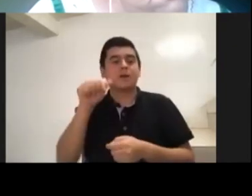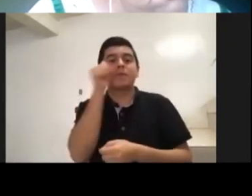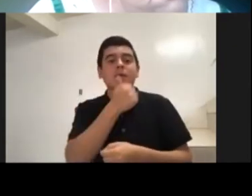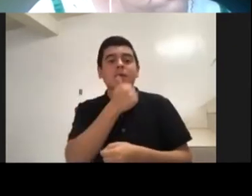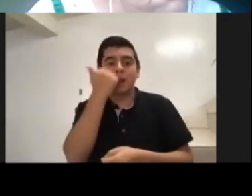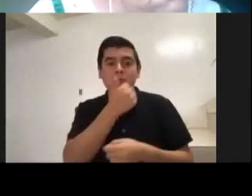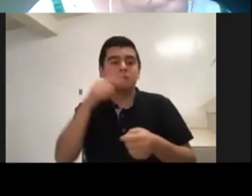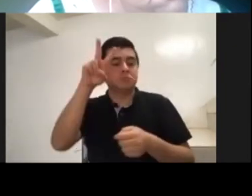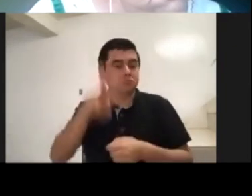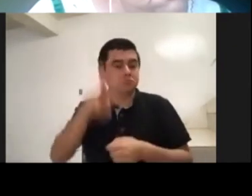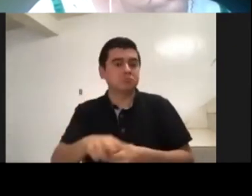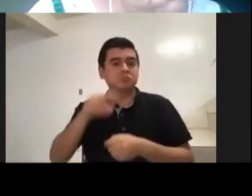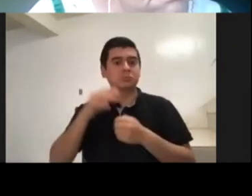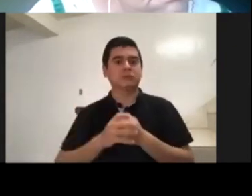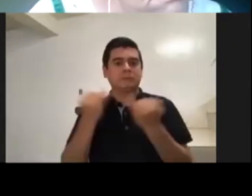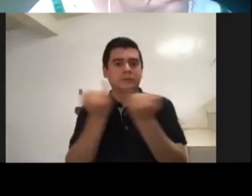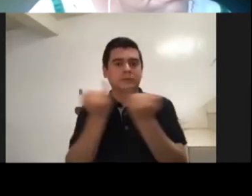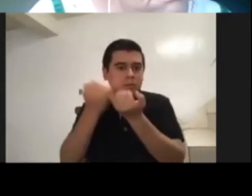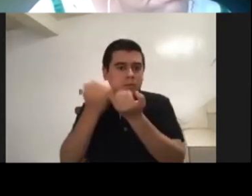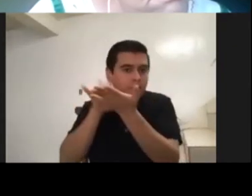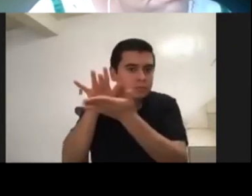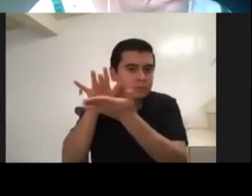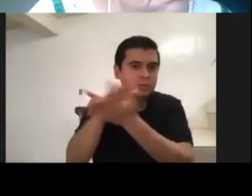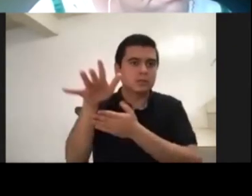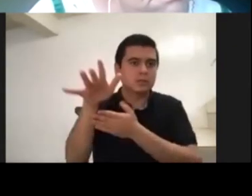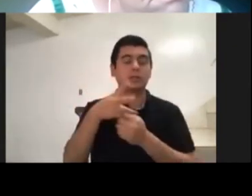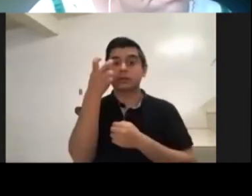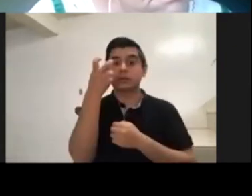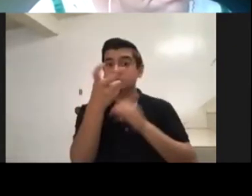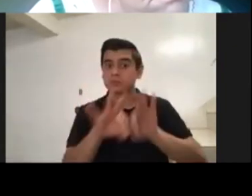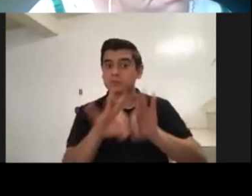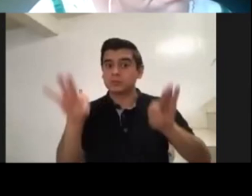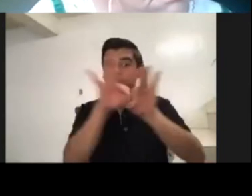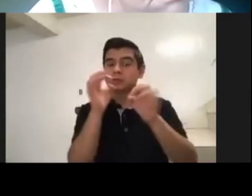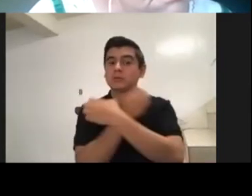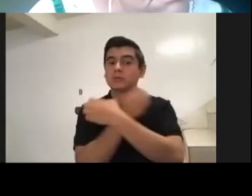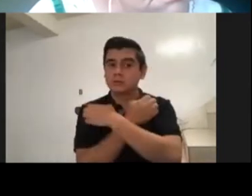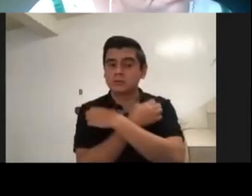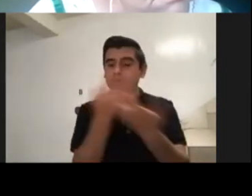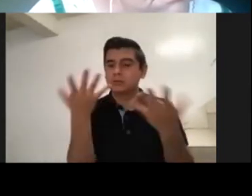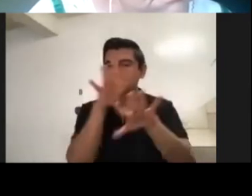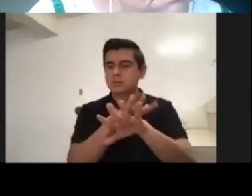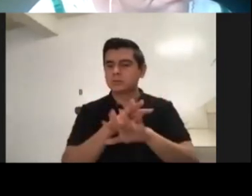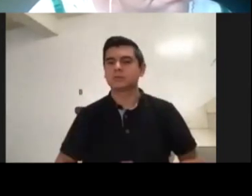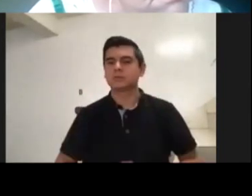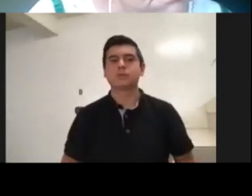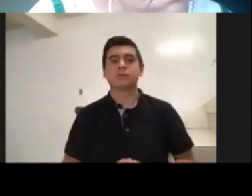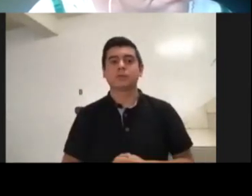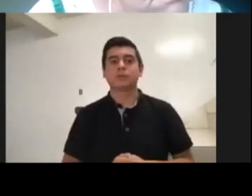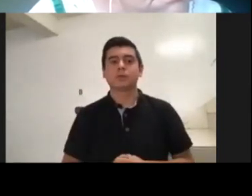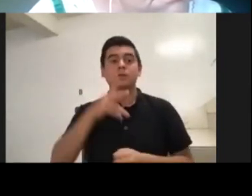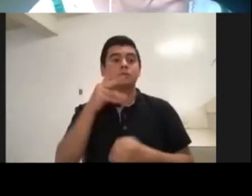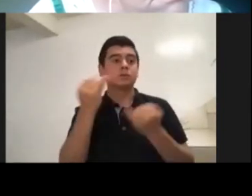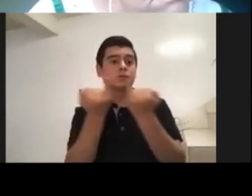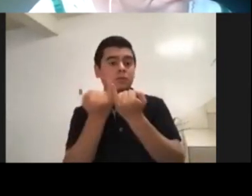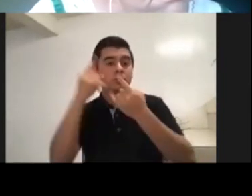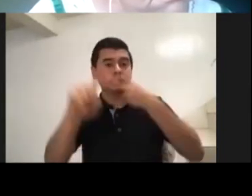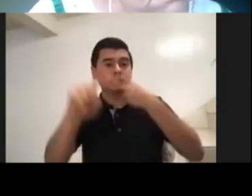la educación inclusiva, el siguiente componente para avanzar es la capacidad